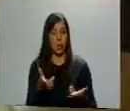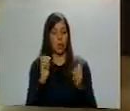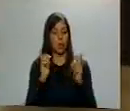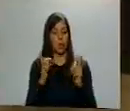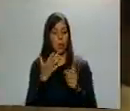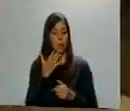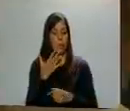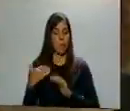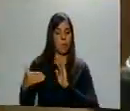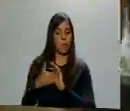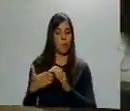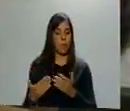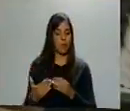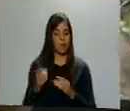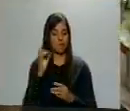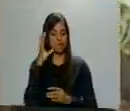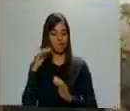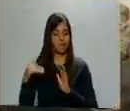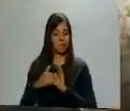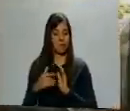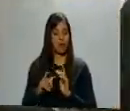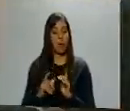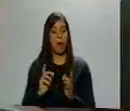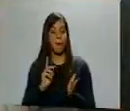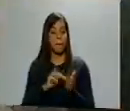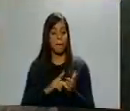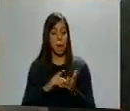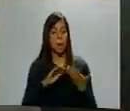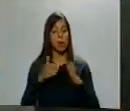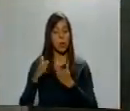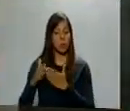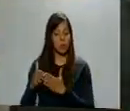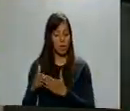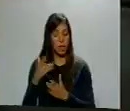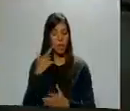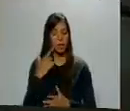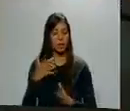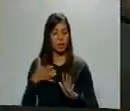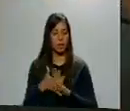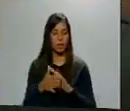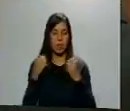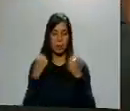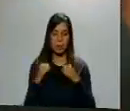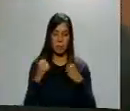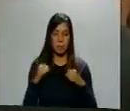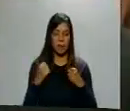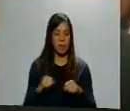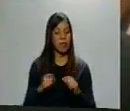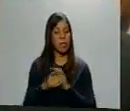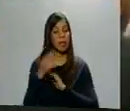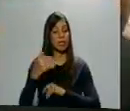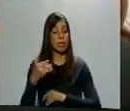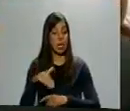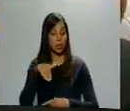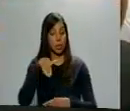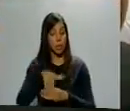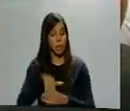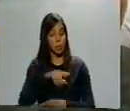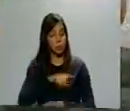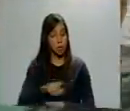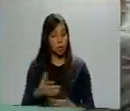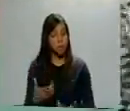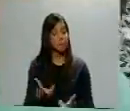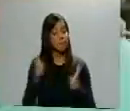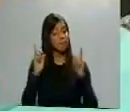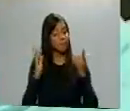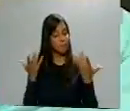el boicot a la participación del pueblo de Venezuela mediante el ejercicio del derecho al voto y que por el